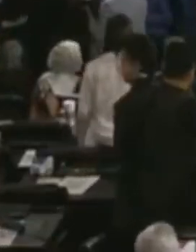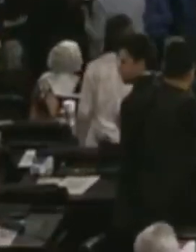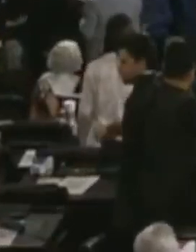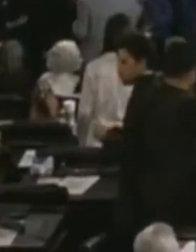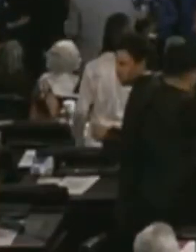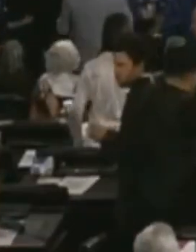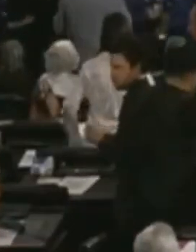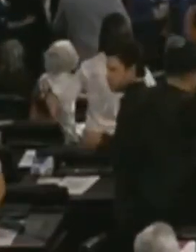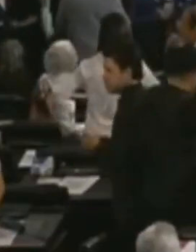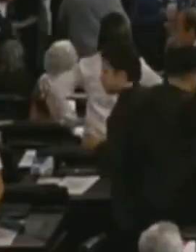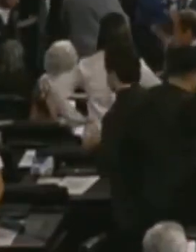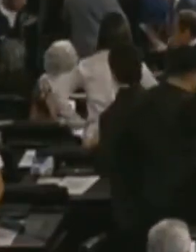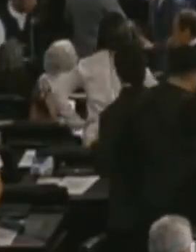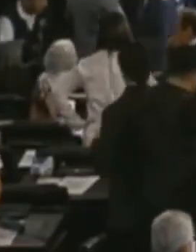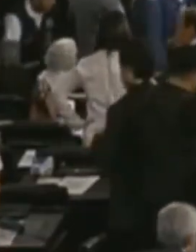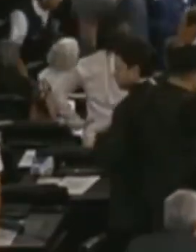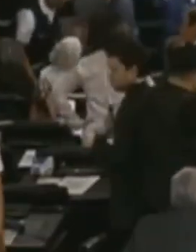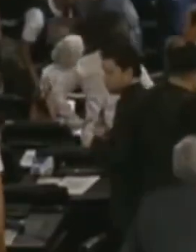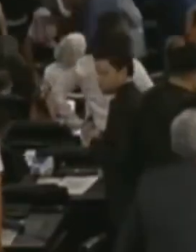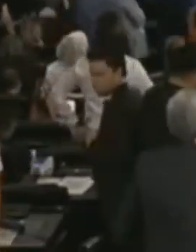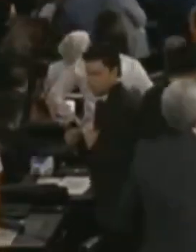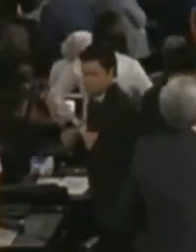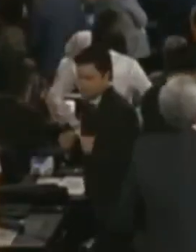Les solicito ponerse de pie